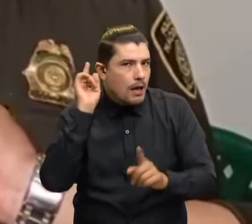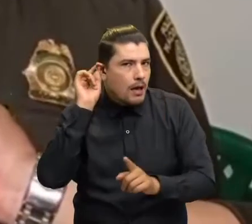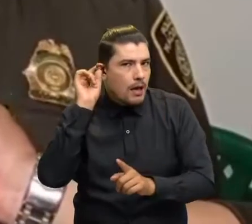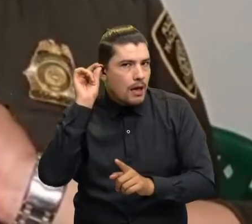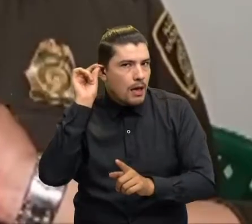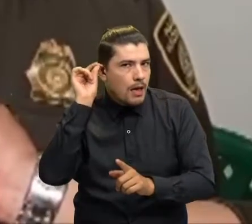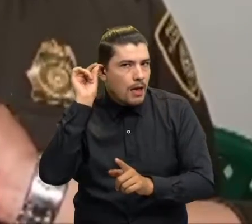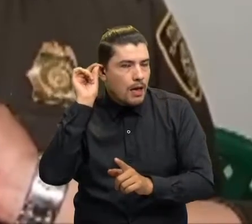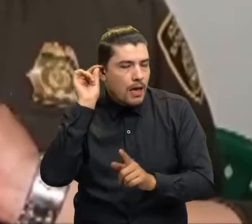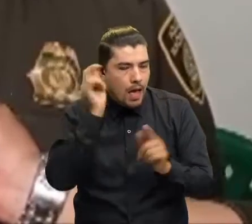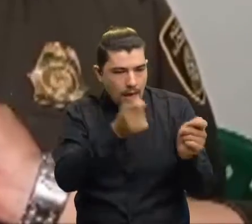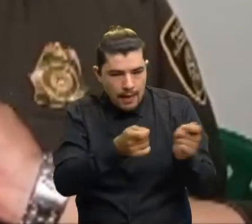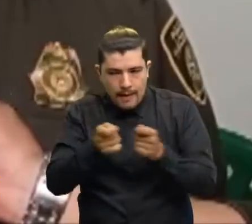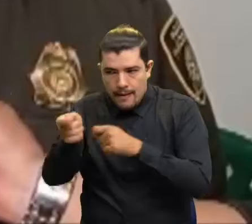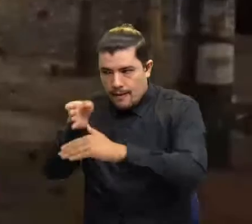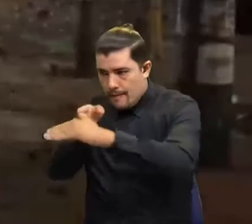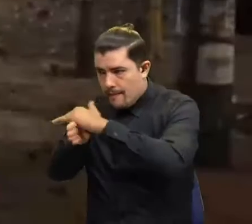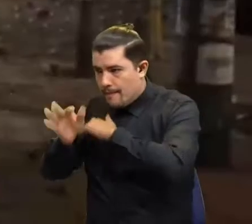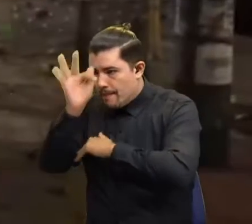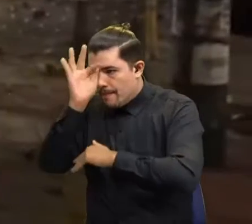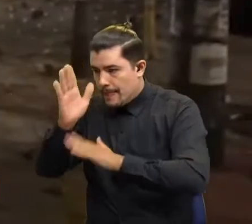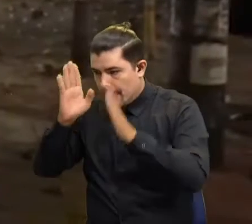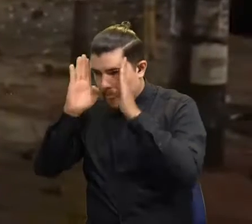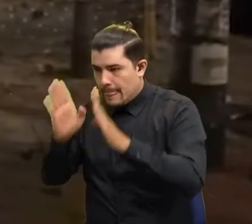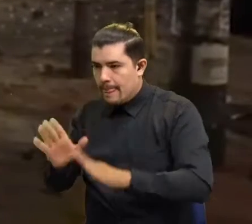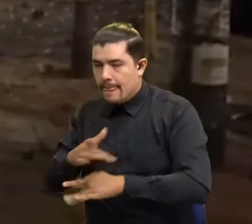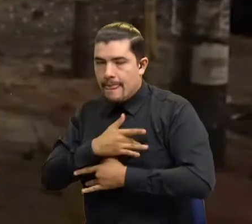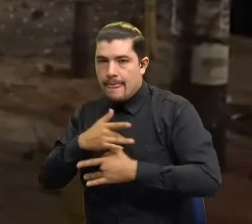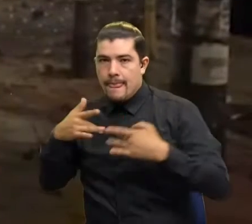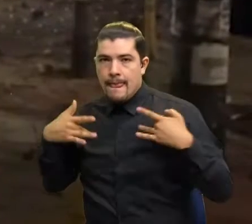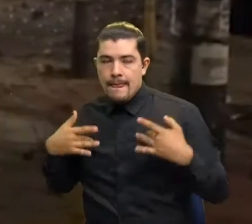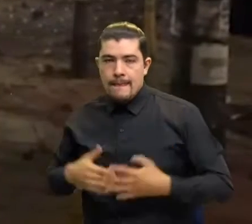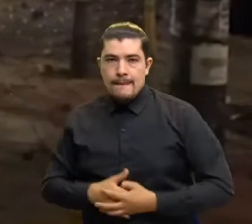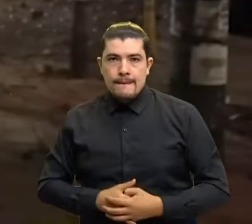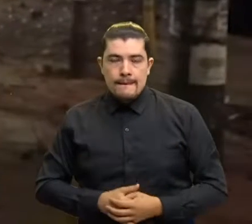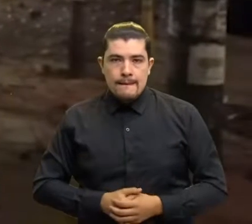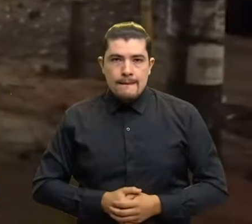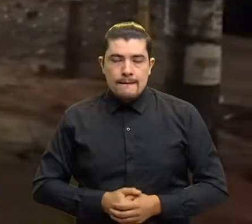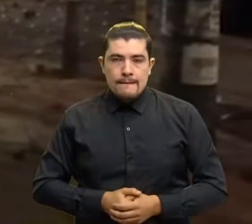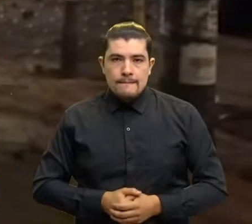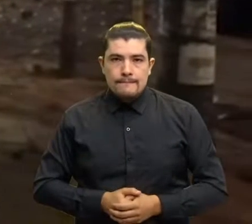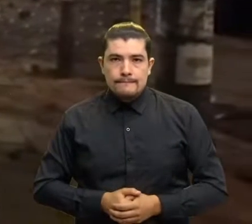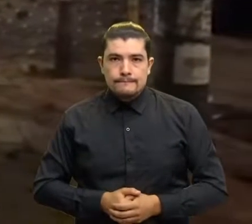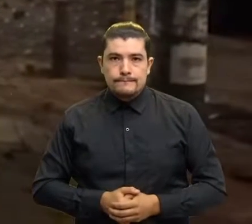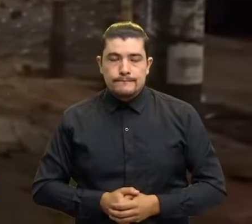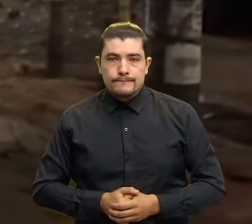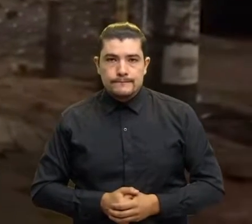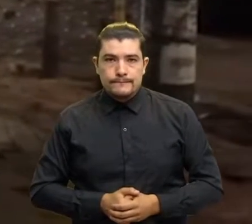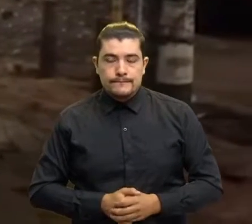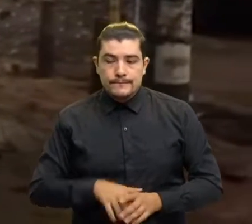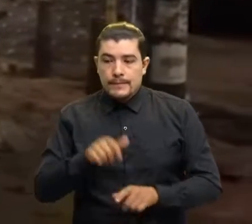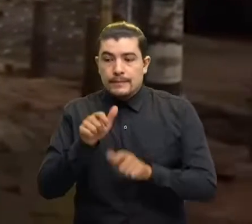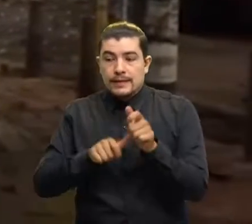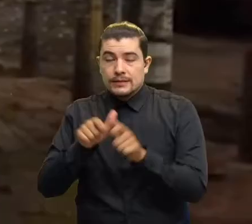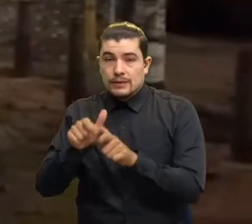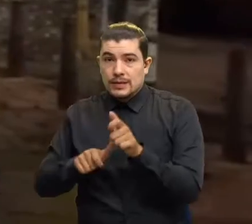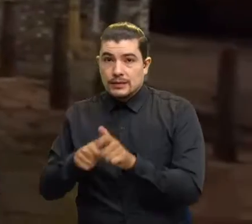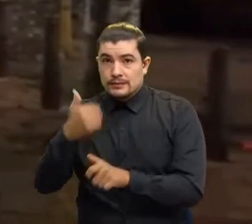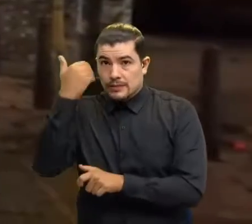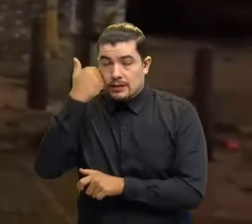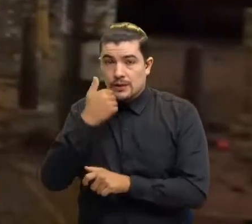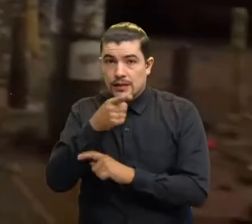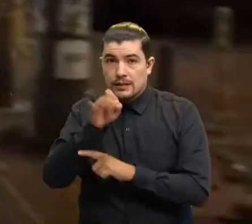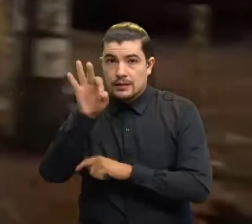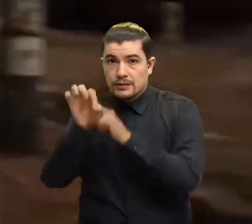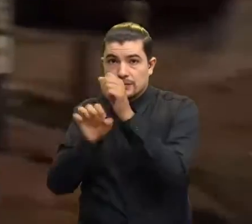fue trasladado a centro asistencial para su atención médica. Todo parece indicar que menores están involucrados dentro de los disturbios. Cinco